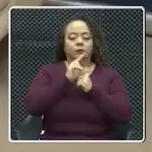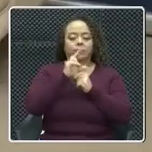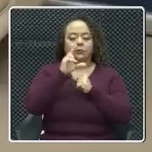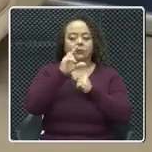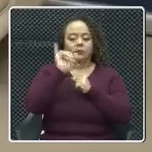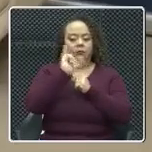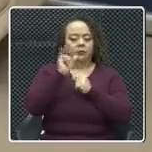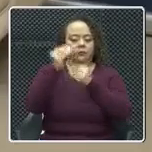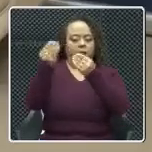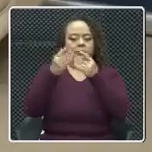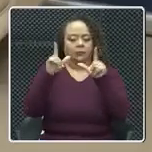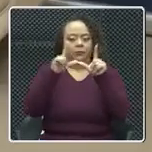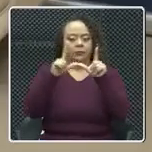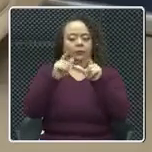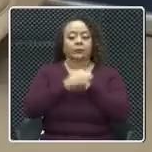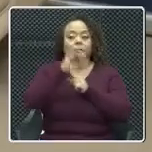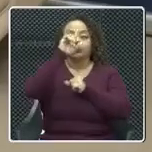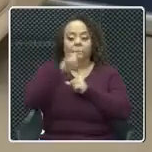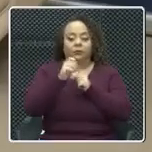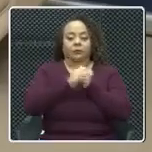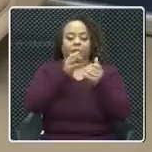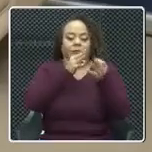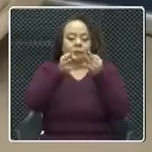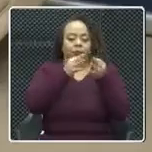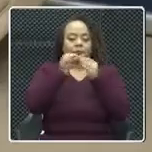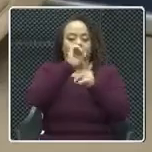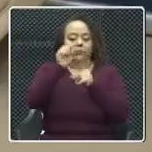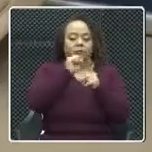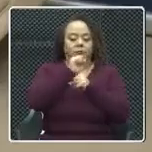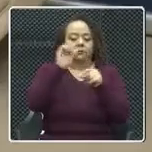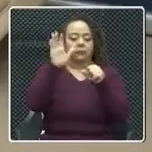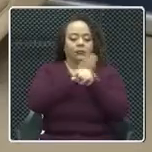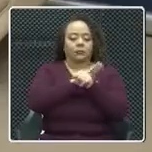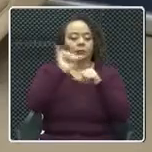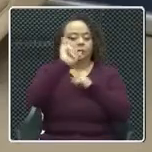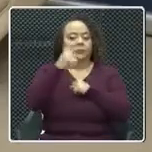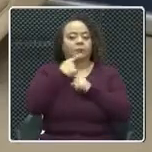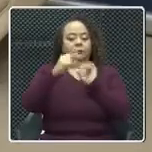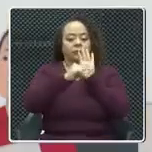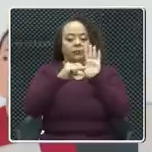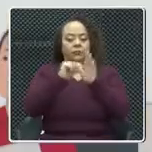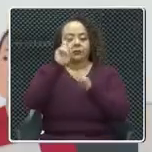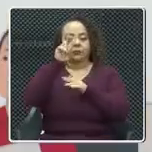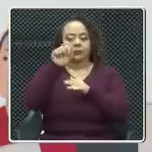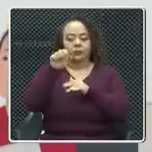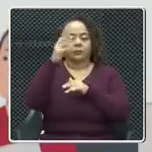el caso, es que tiene que venir descrita la situación completa, como nos dice el artículo